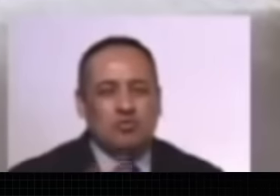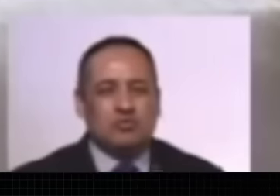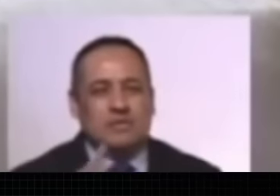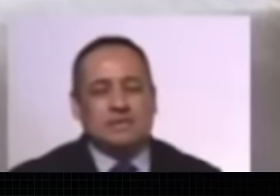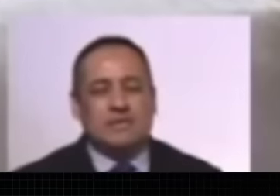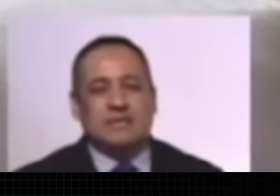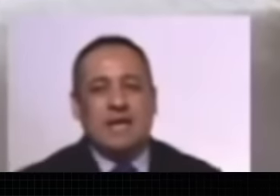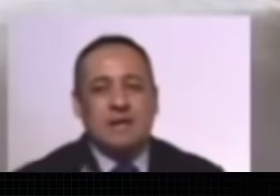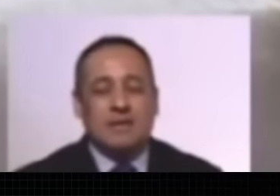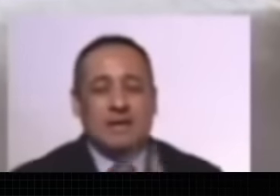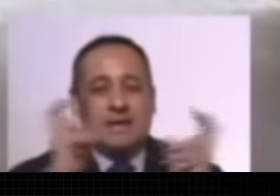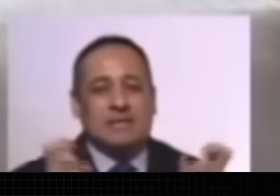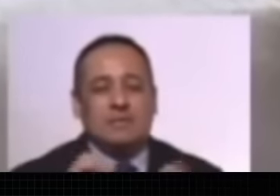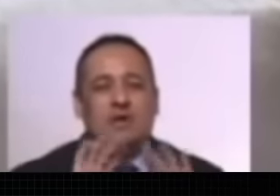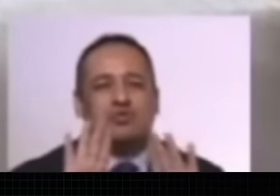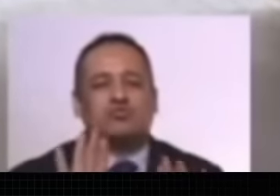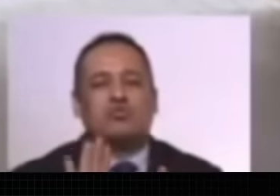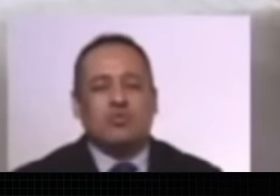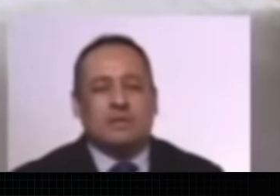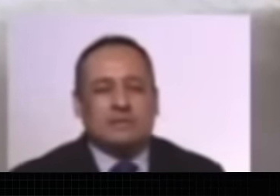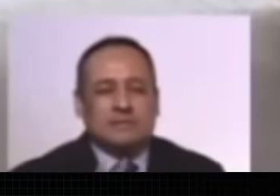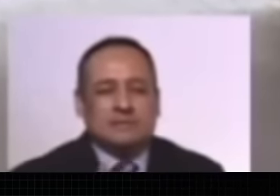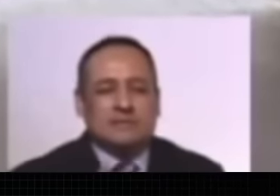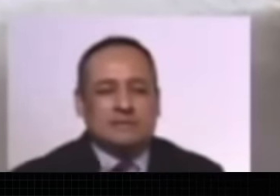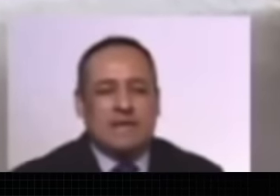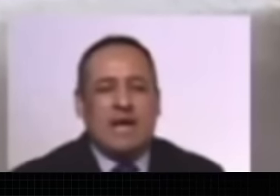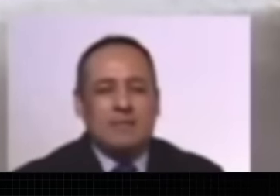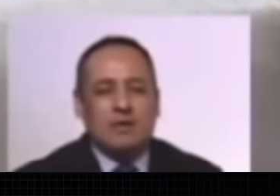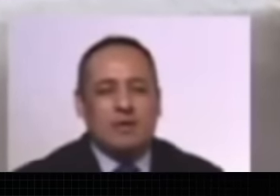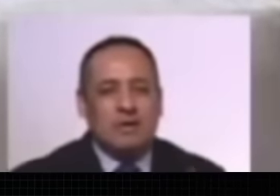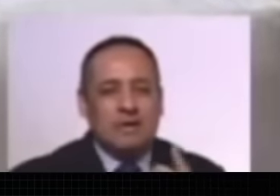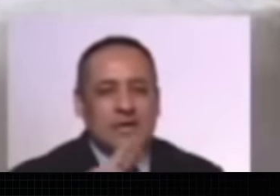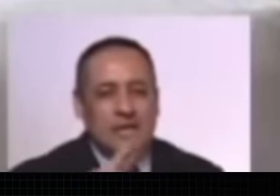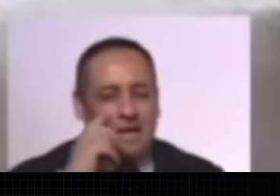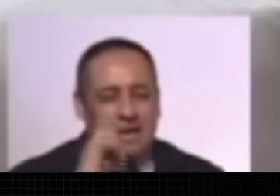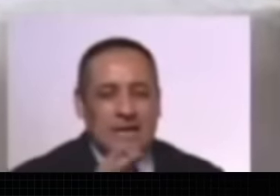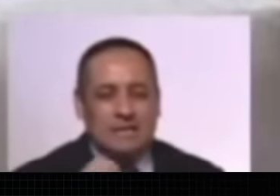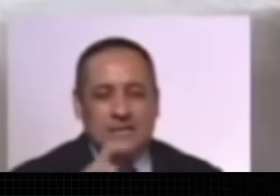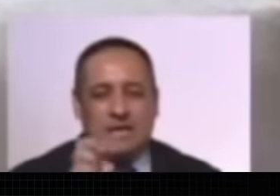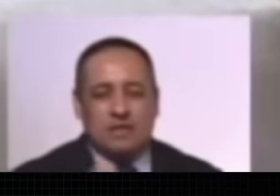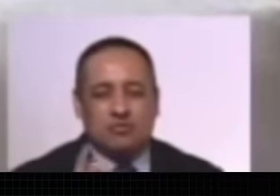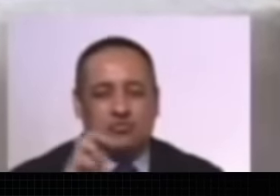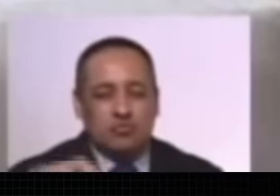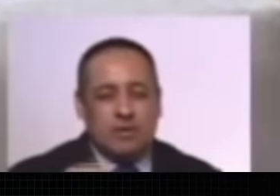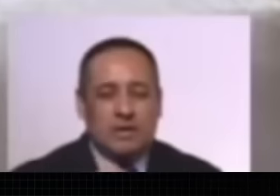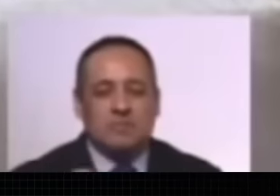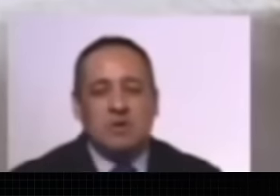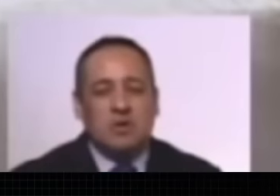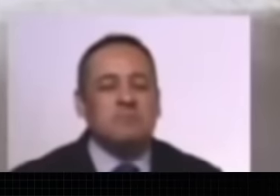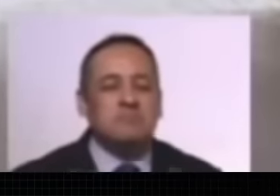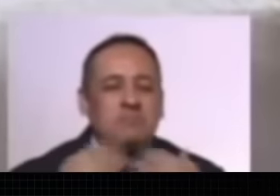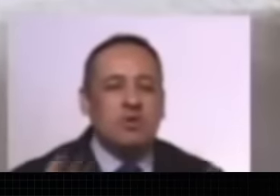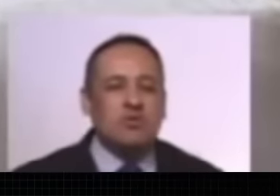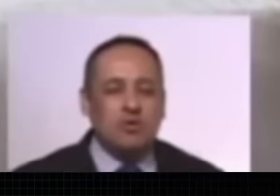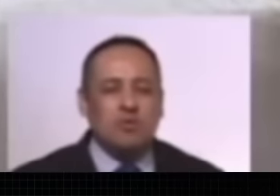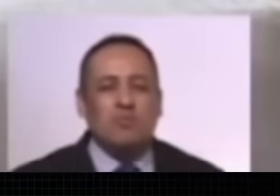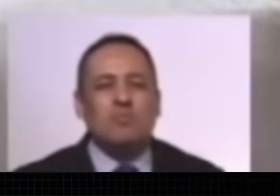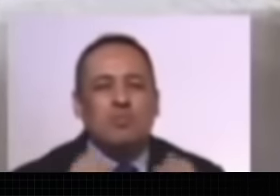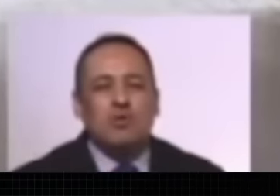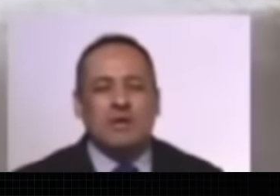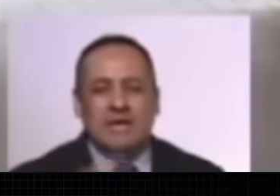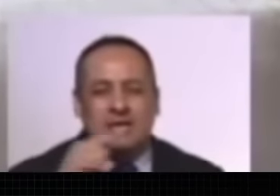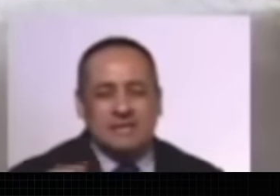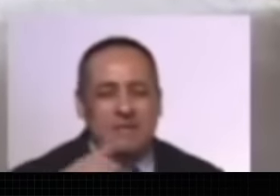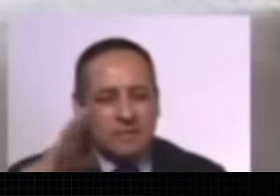justicia en el caso de su íntimo amigo Richard Swing. Pero eso a ella no le importó, porque